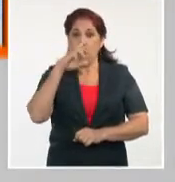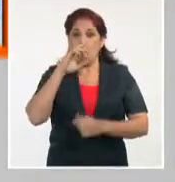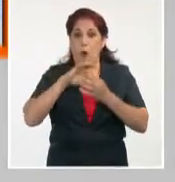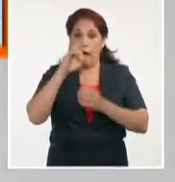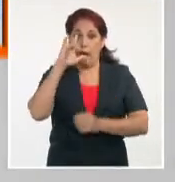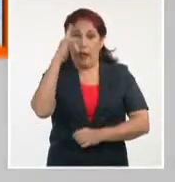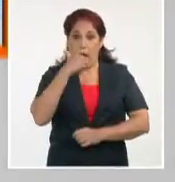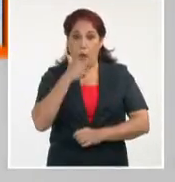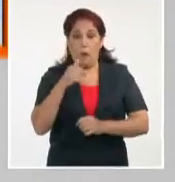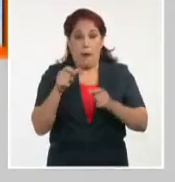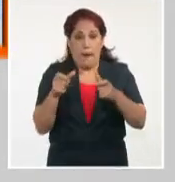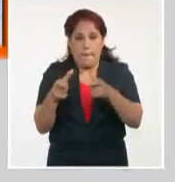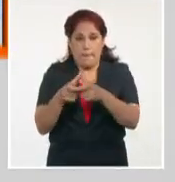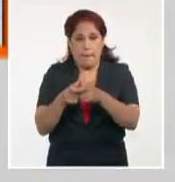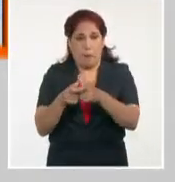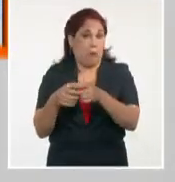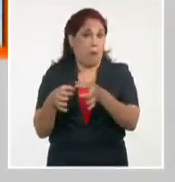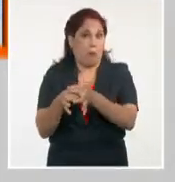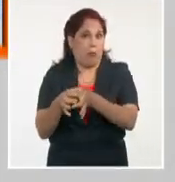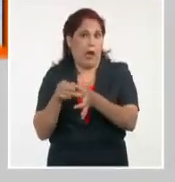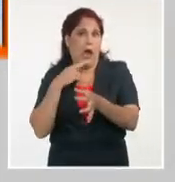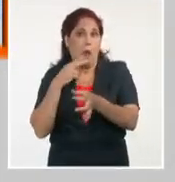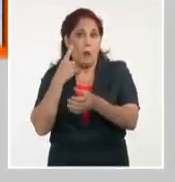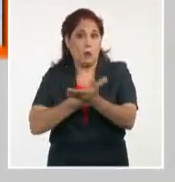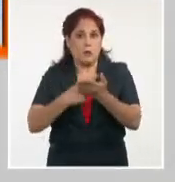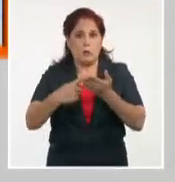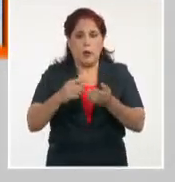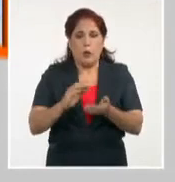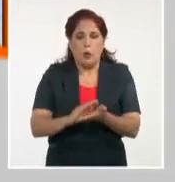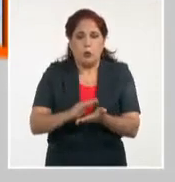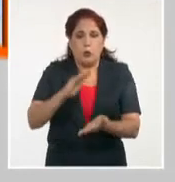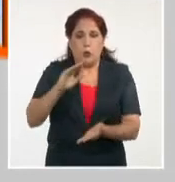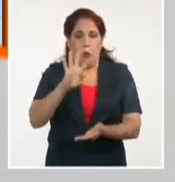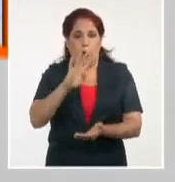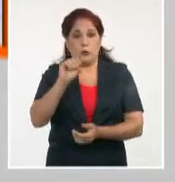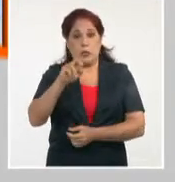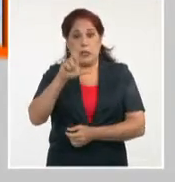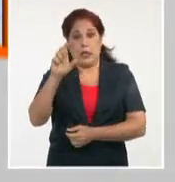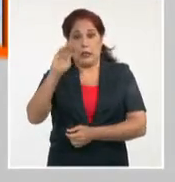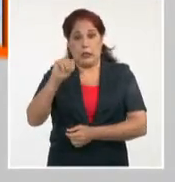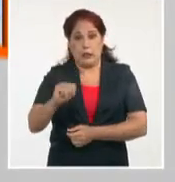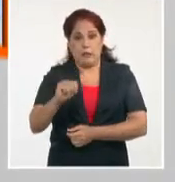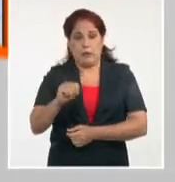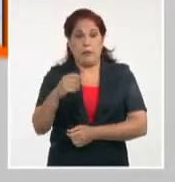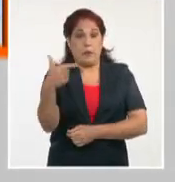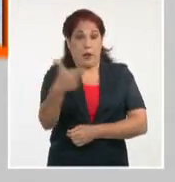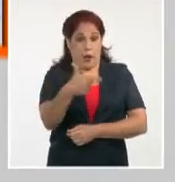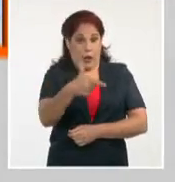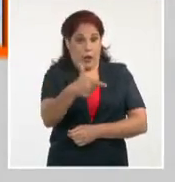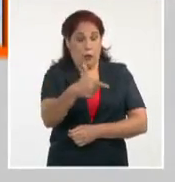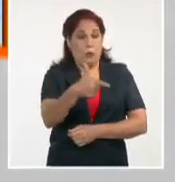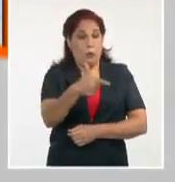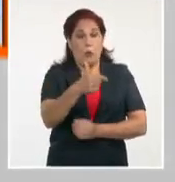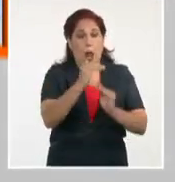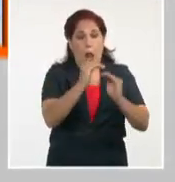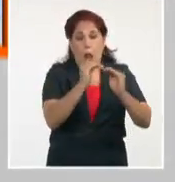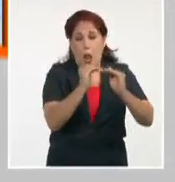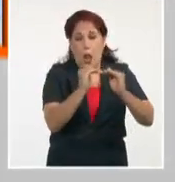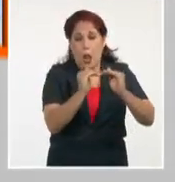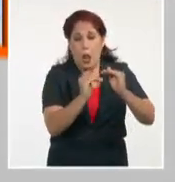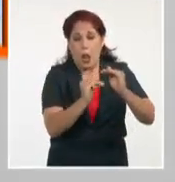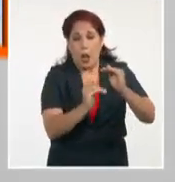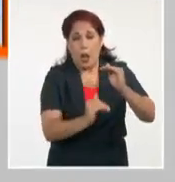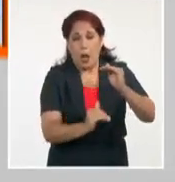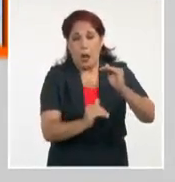muy desfavorable, aunque en la última semana creció 4 centímetros. Jaruco está en estado muy desfavorable y creció